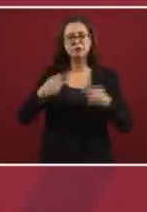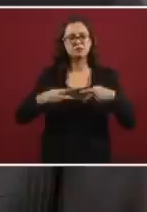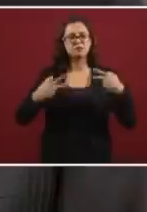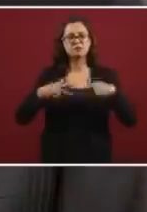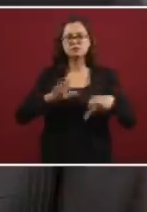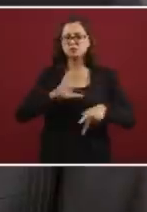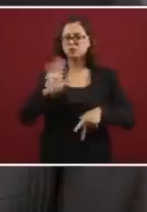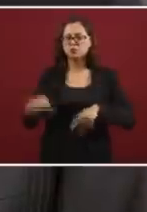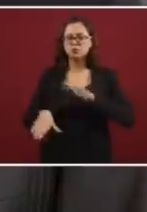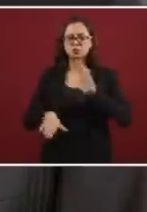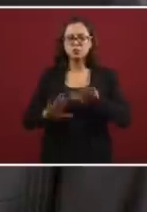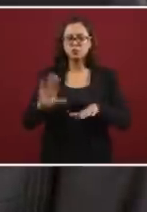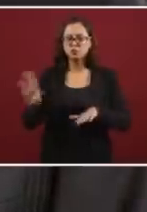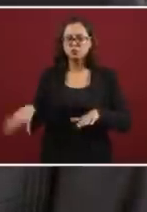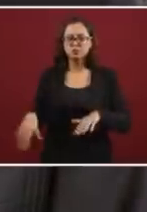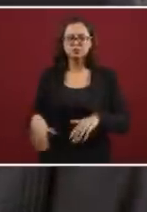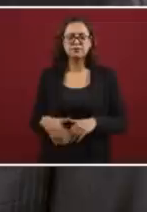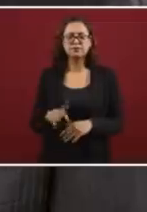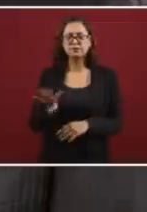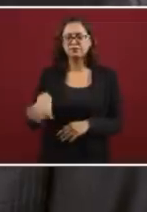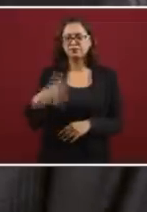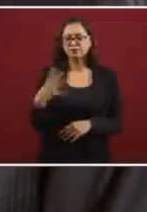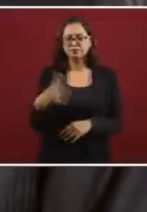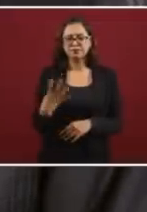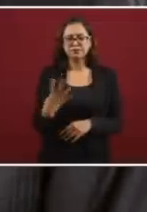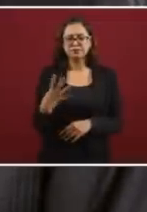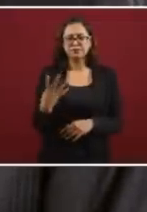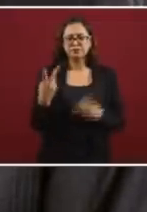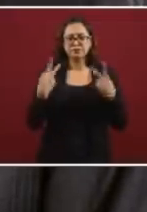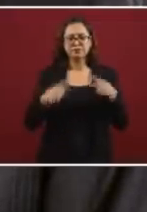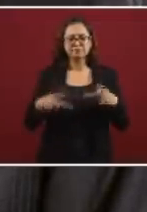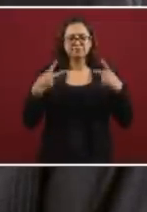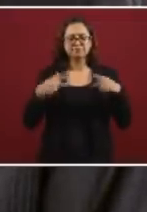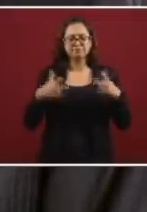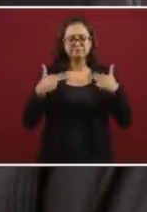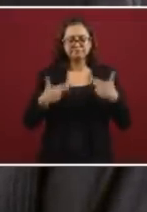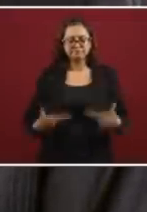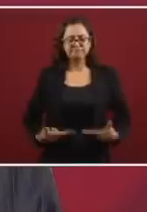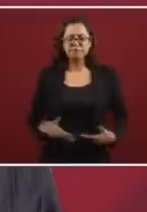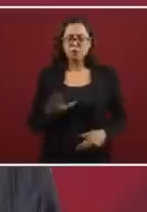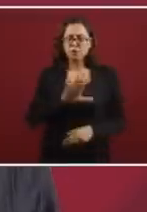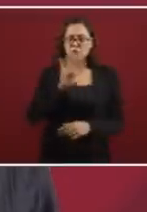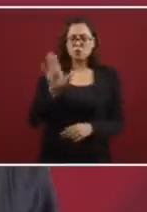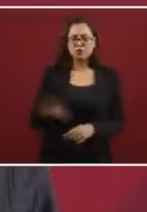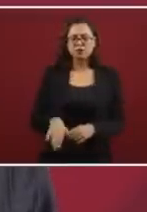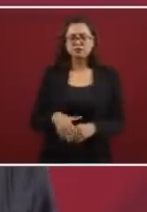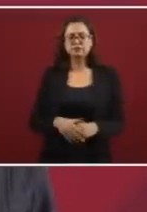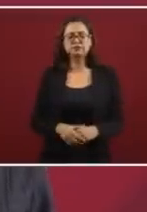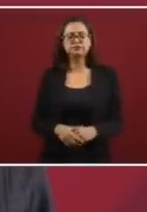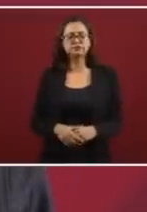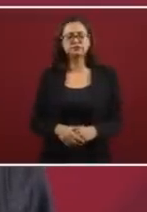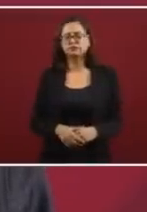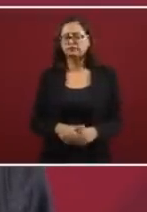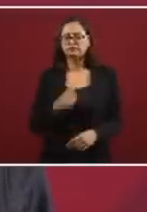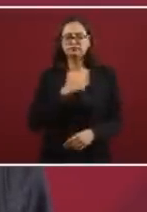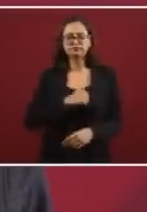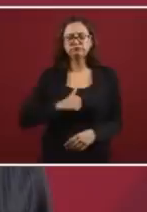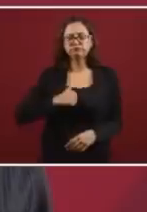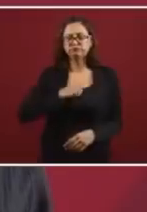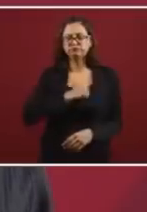de 14 seres humanos muy lamentable esto